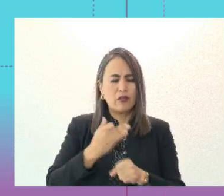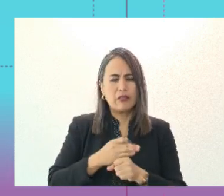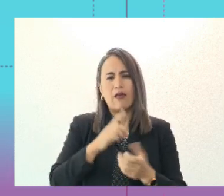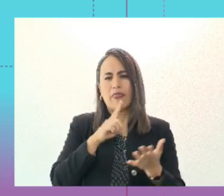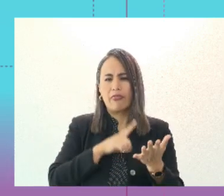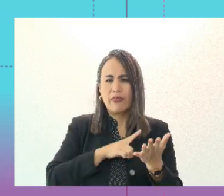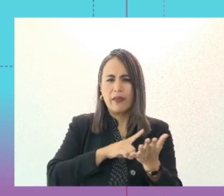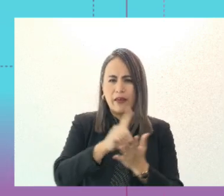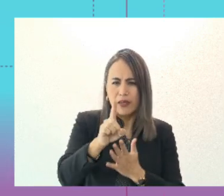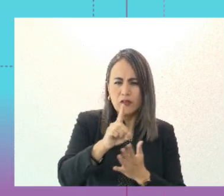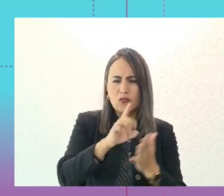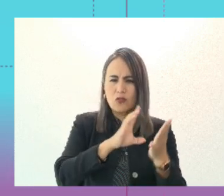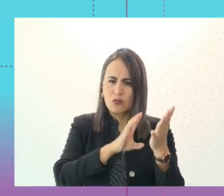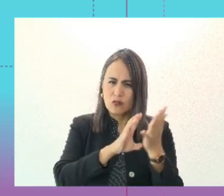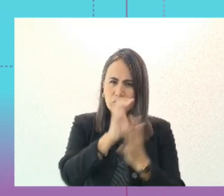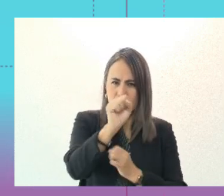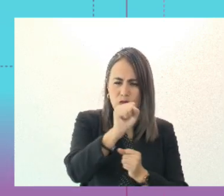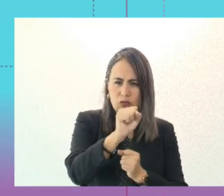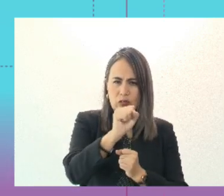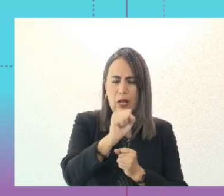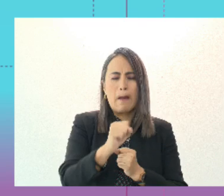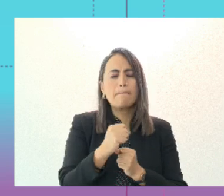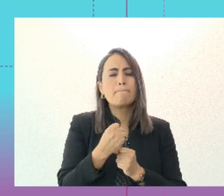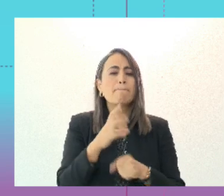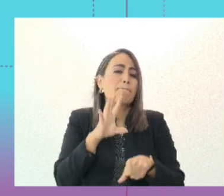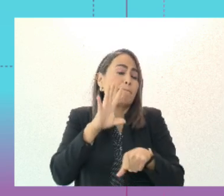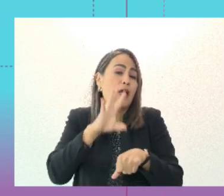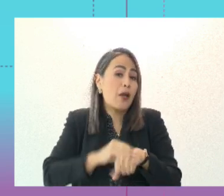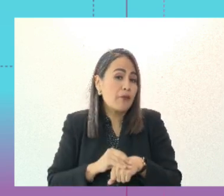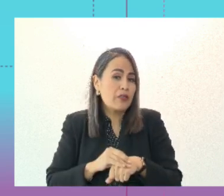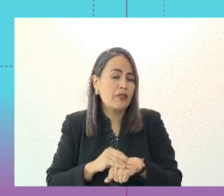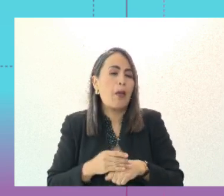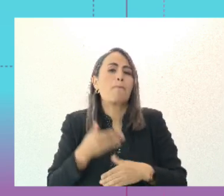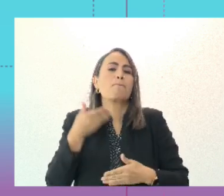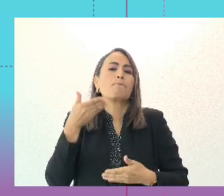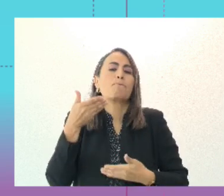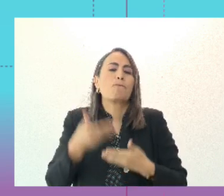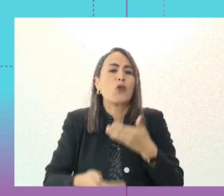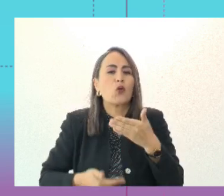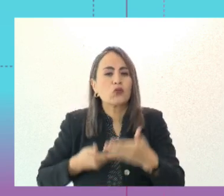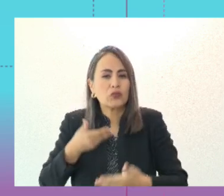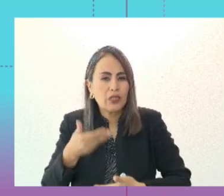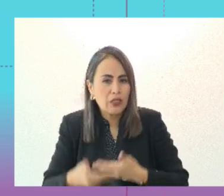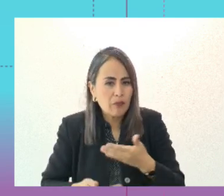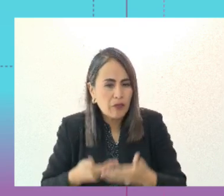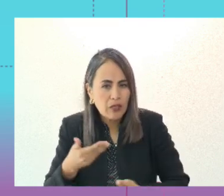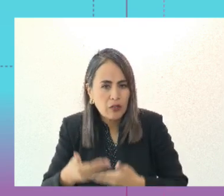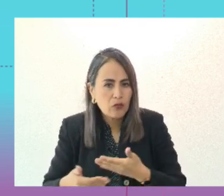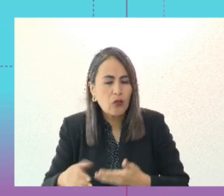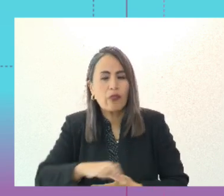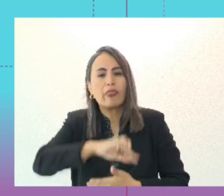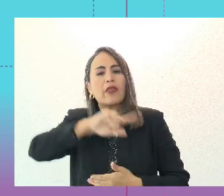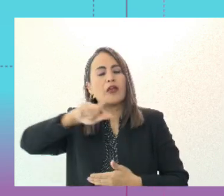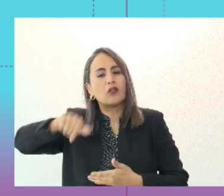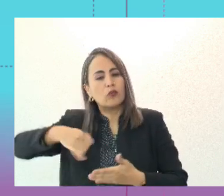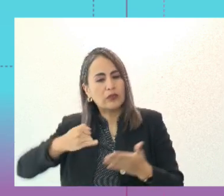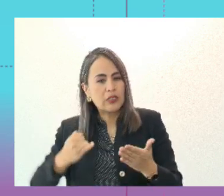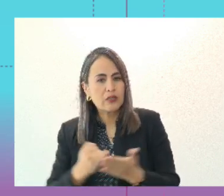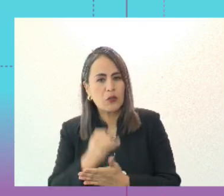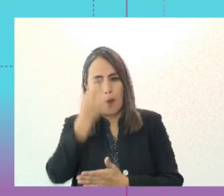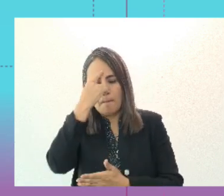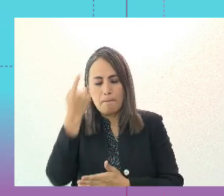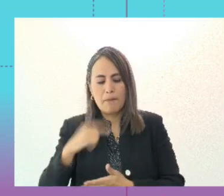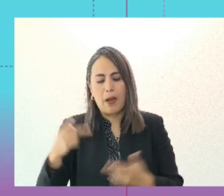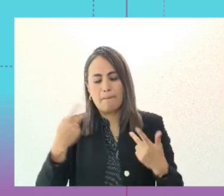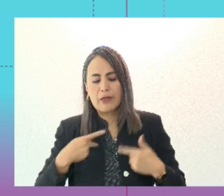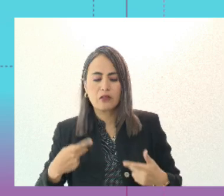constitucional que permite tener procedimientos para poder tomar decisiones de la soberanía. ¿Quién